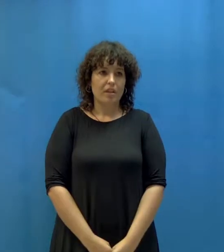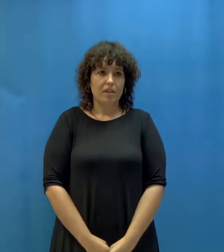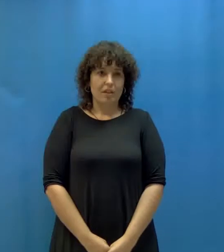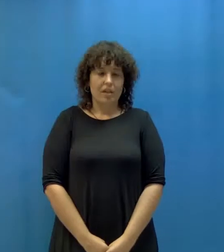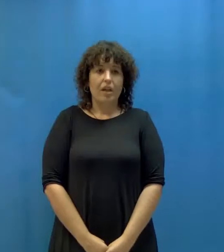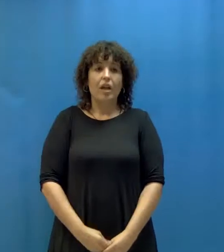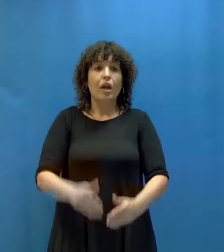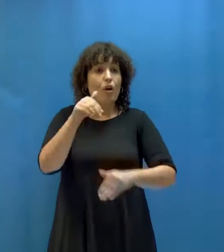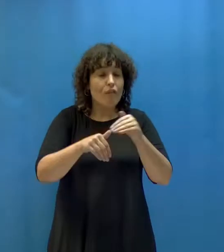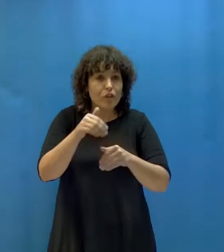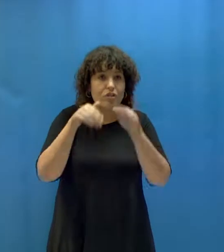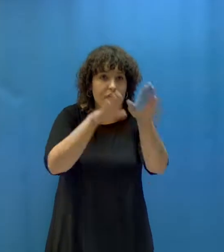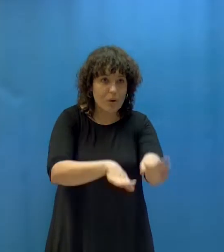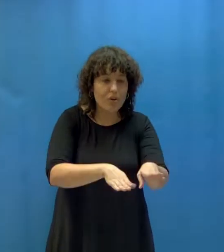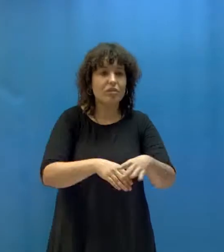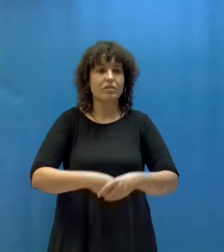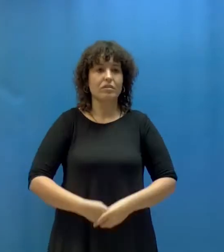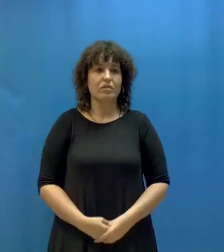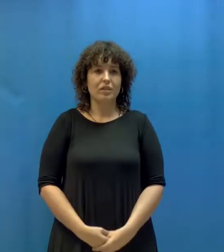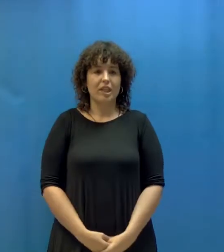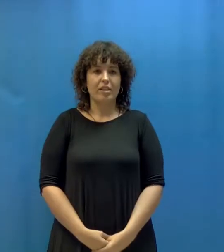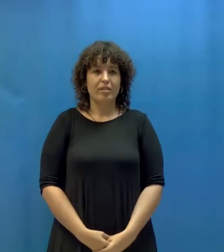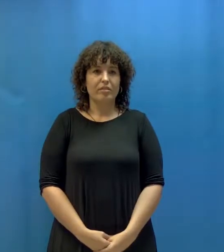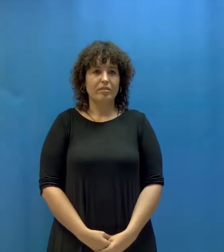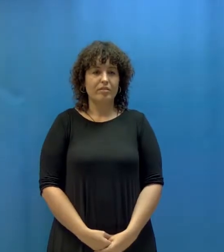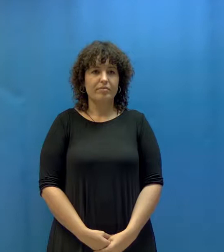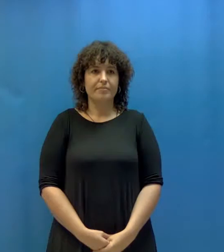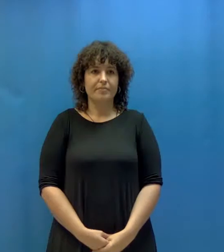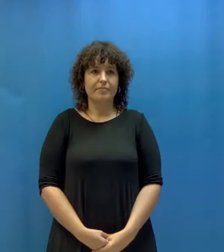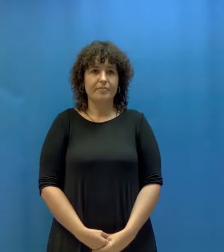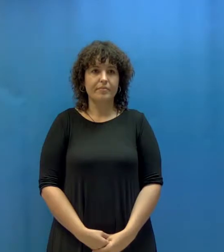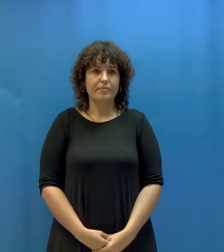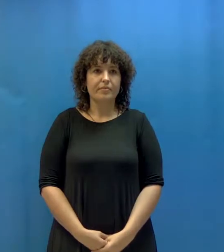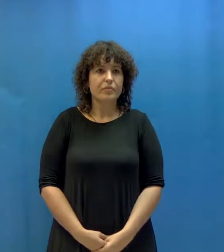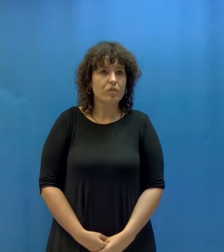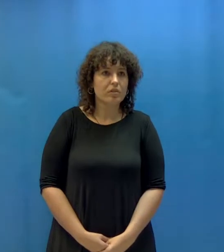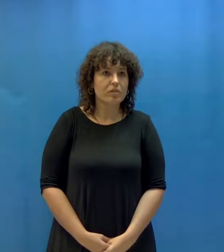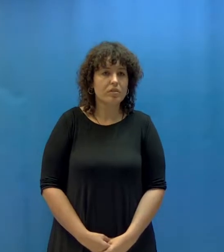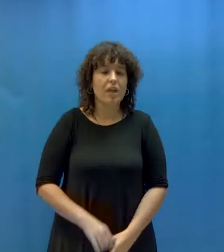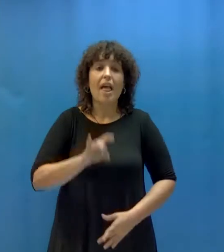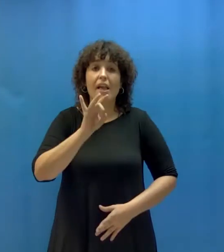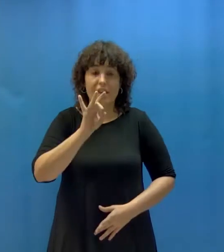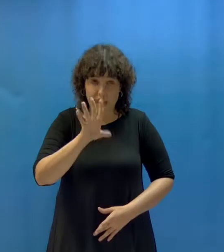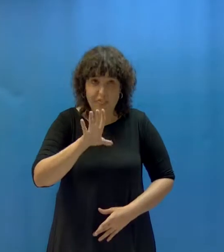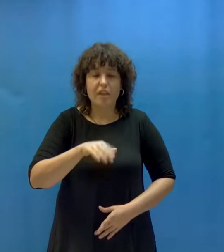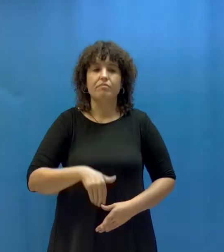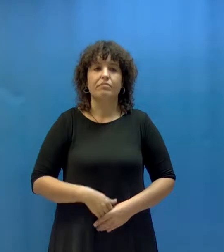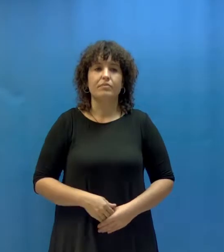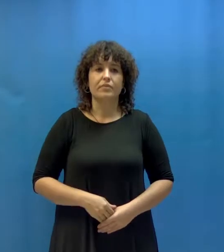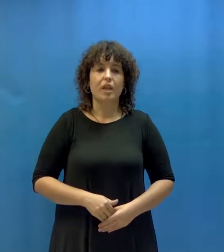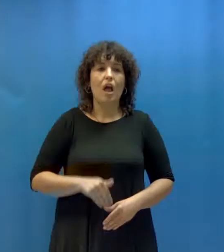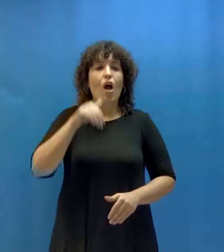¿Vocho a favor? ¿Trece? 15, perdón. 8 en